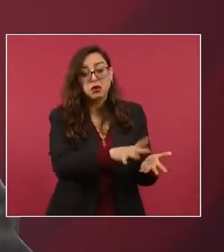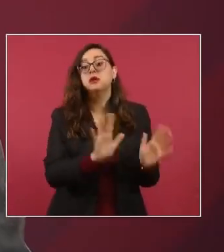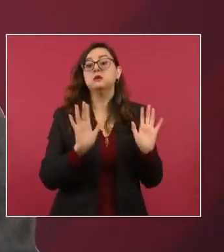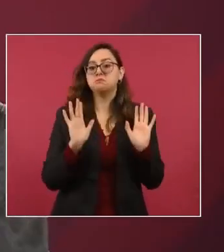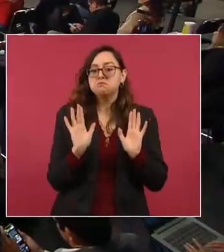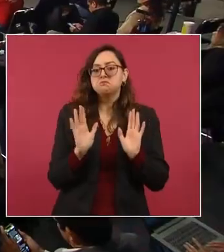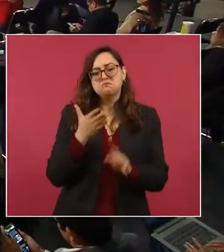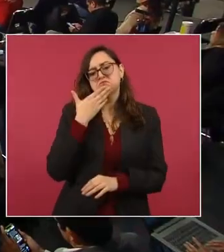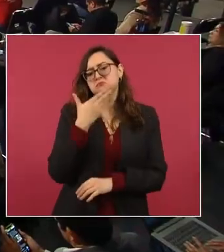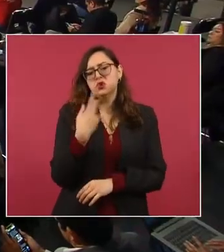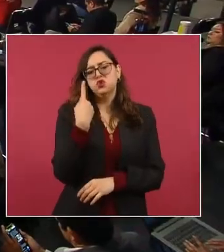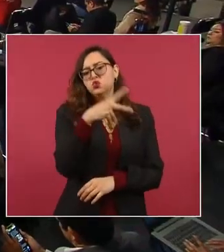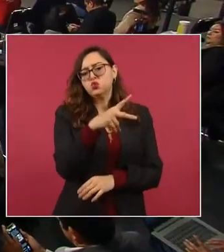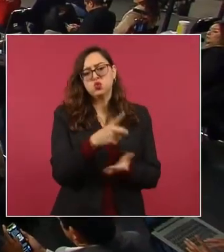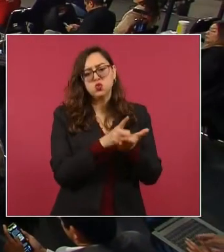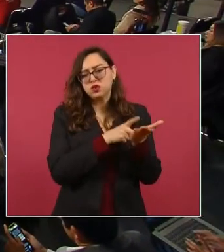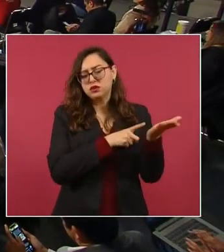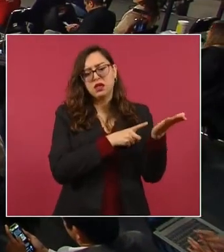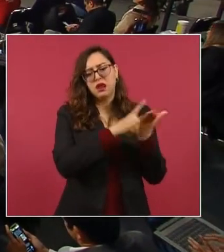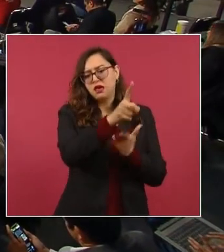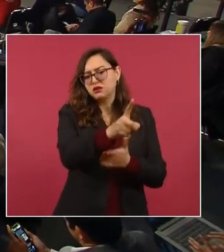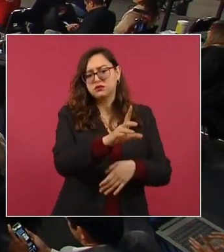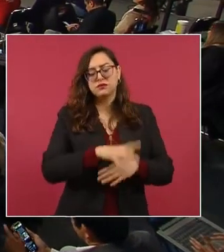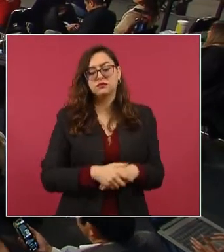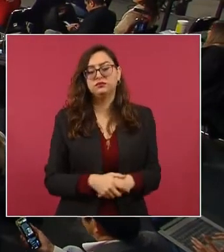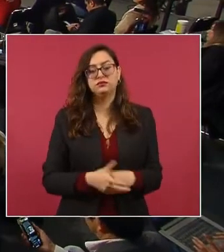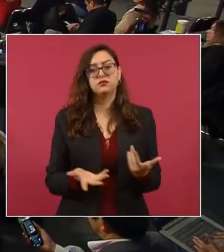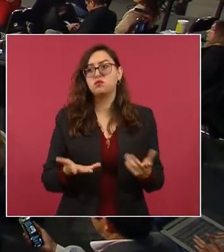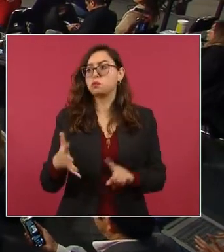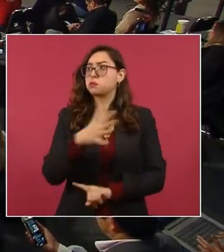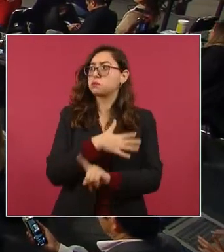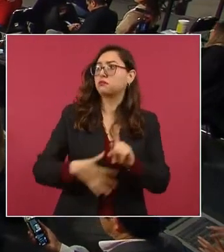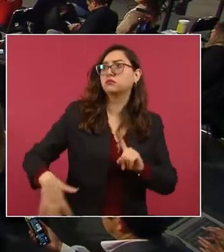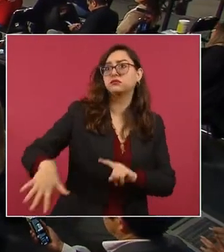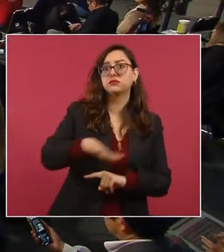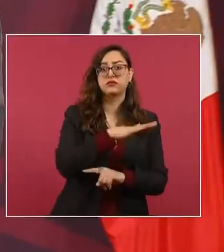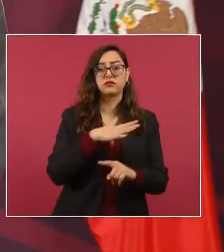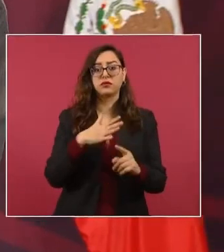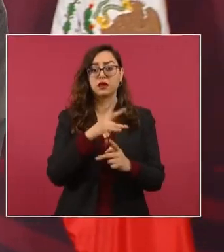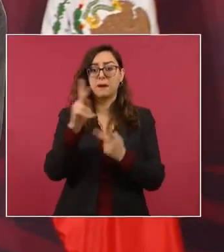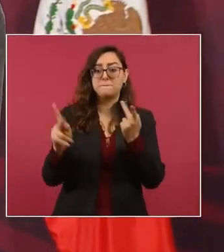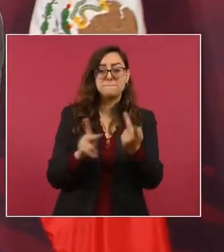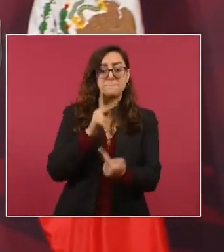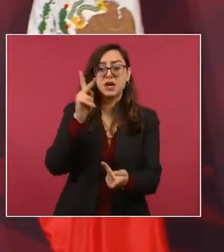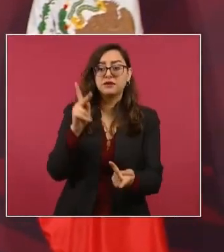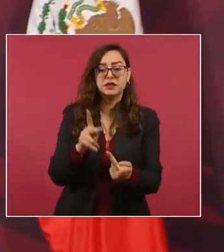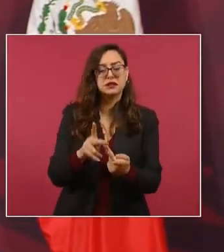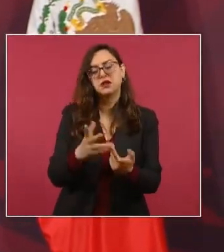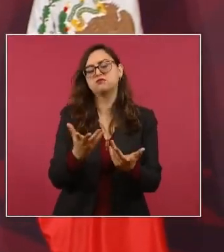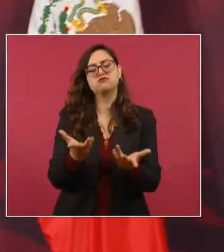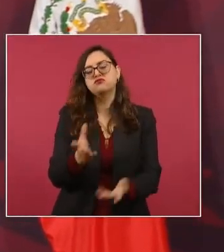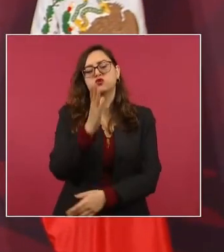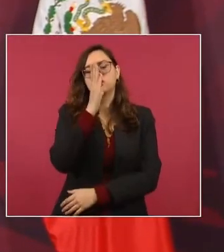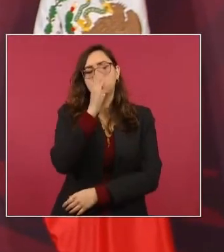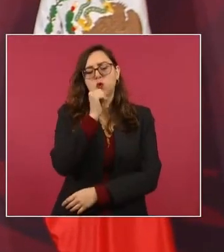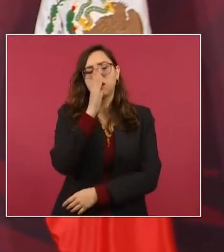porque pues no se puede tener una sociedad perfecta, sí, una sociedad mejor.